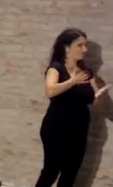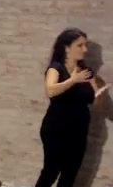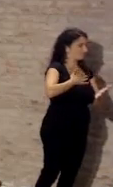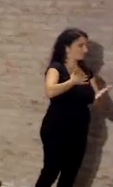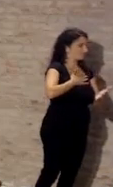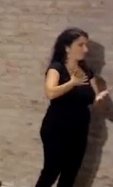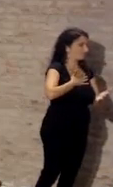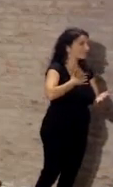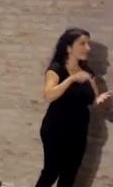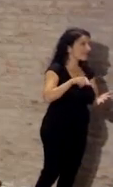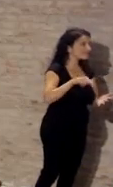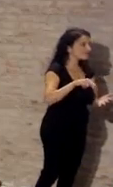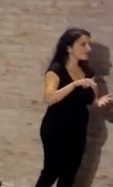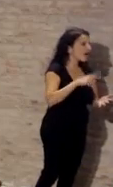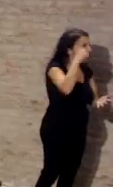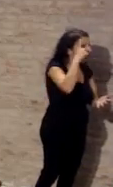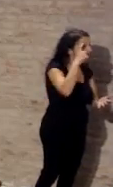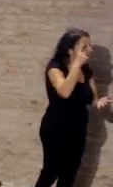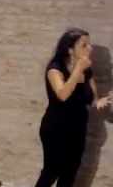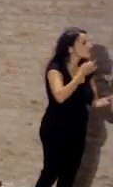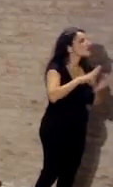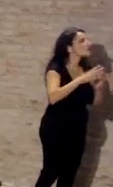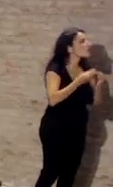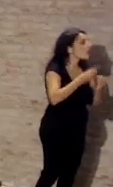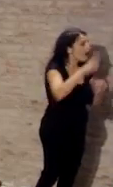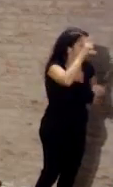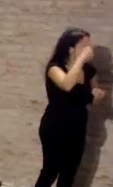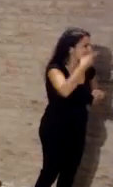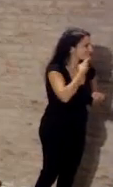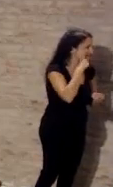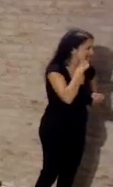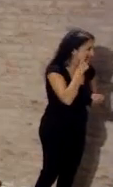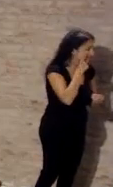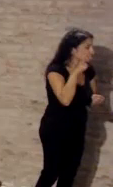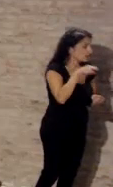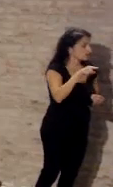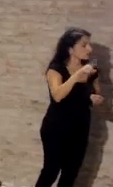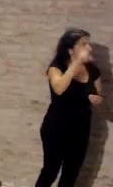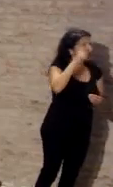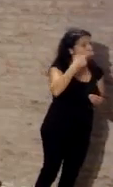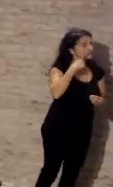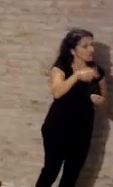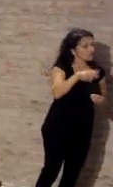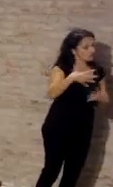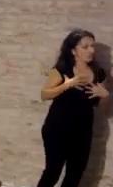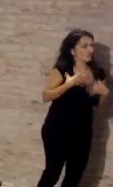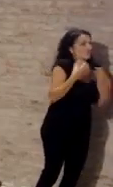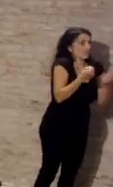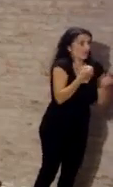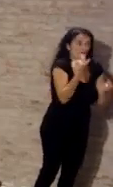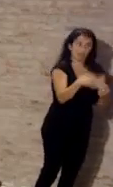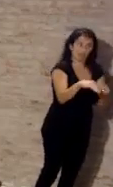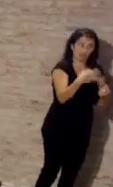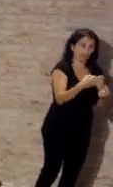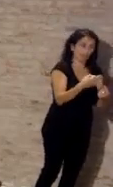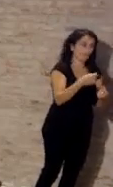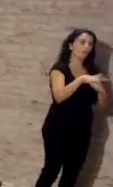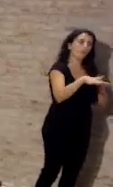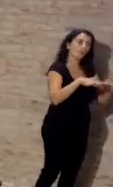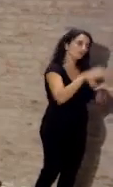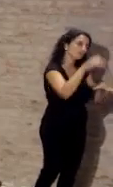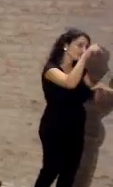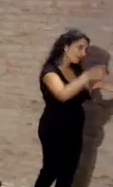impide la esi que también decididamente hay que defenderla porque realmente estamos en tiempos en los que